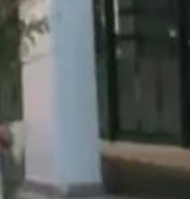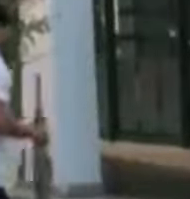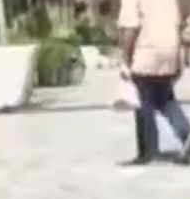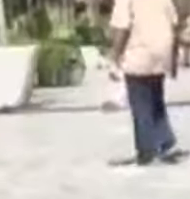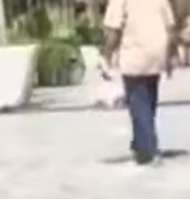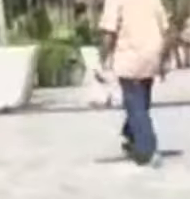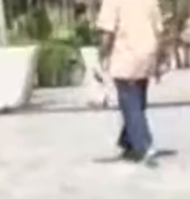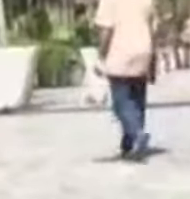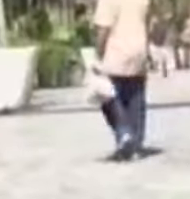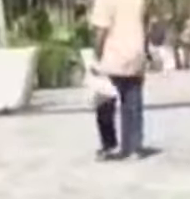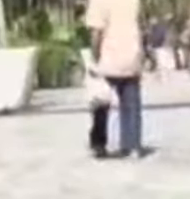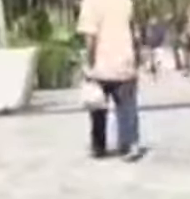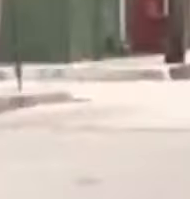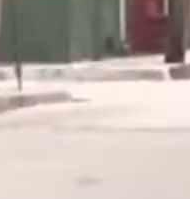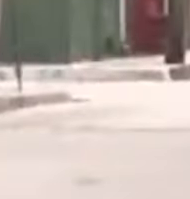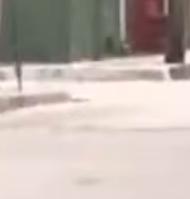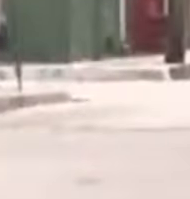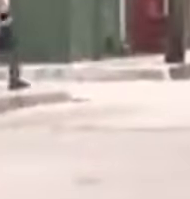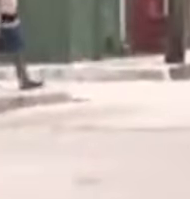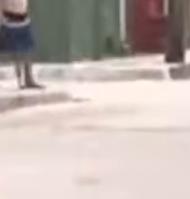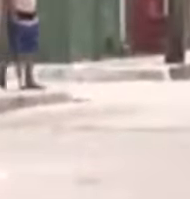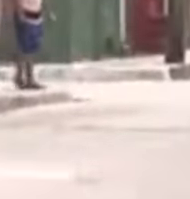Clara sube